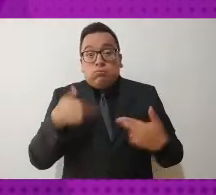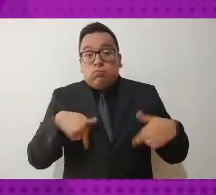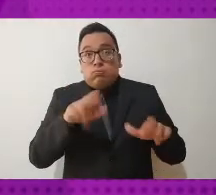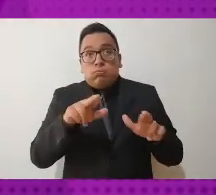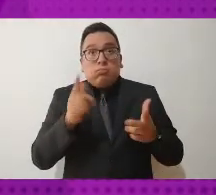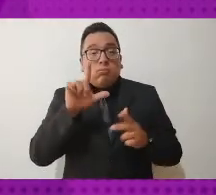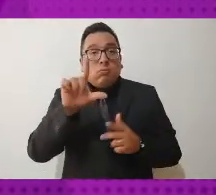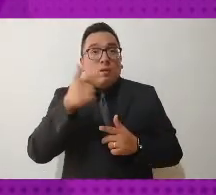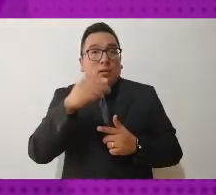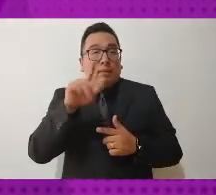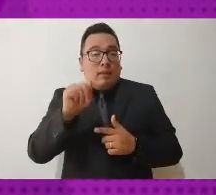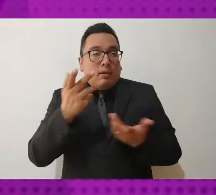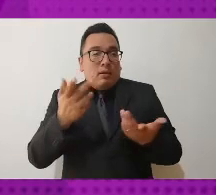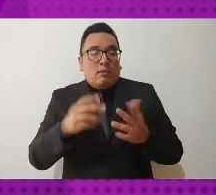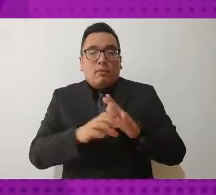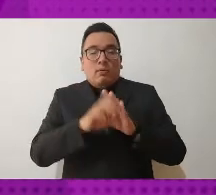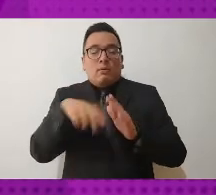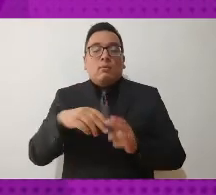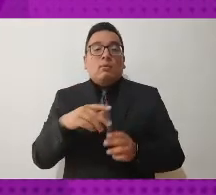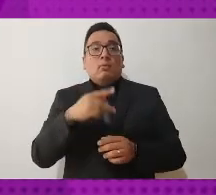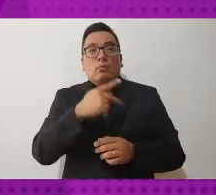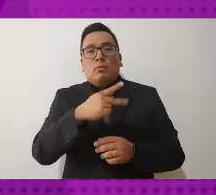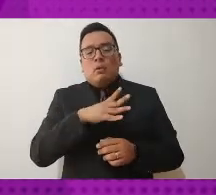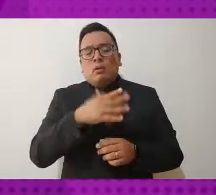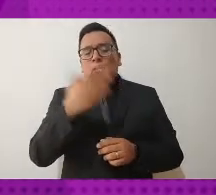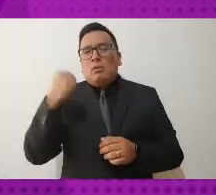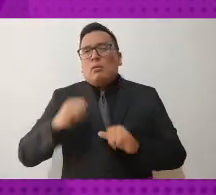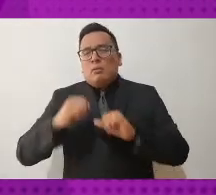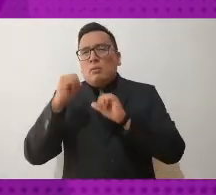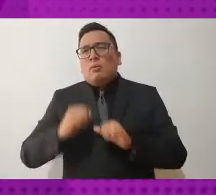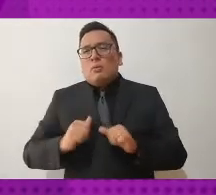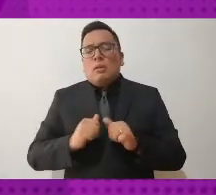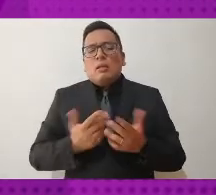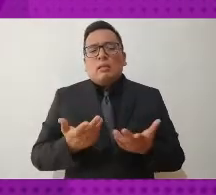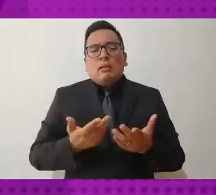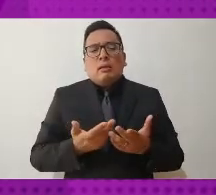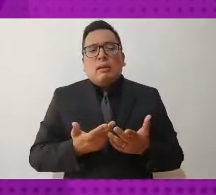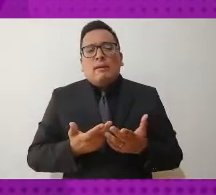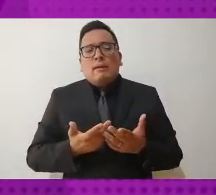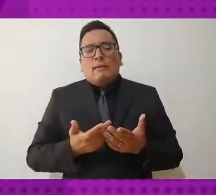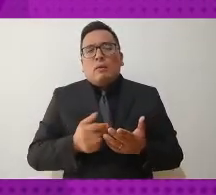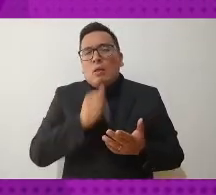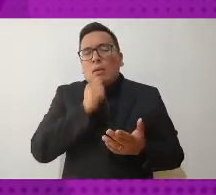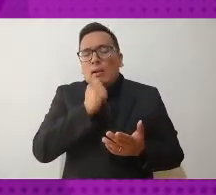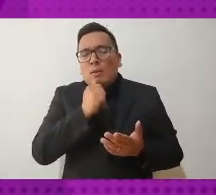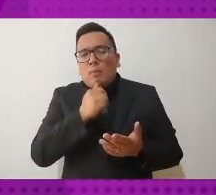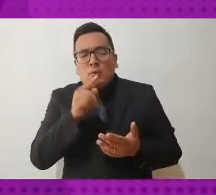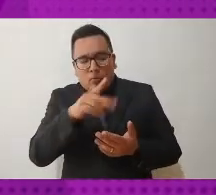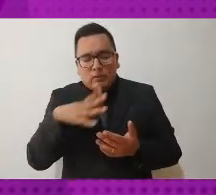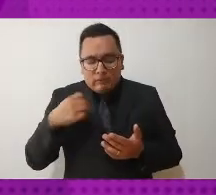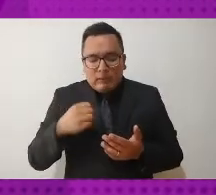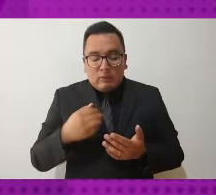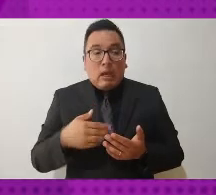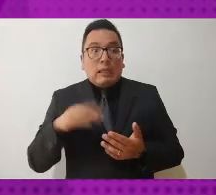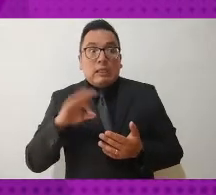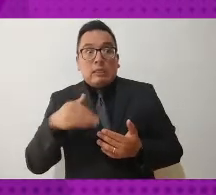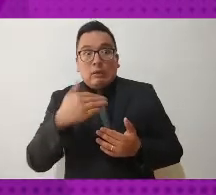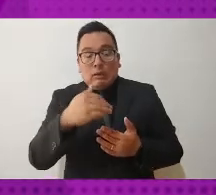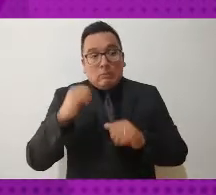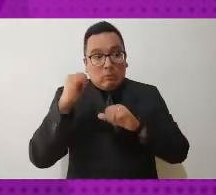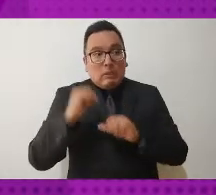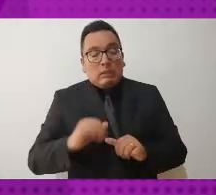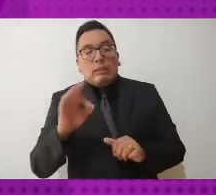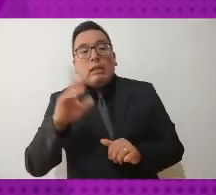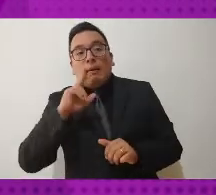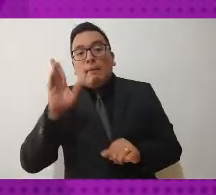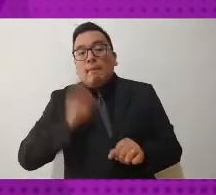es decir si tú ya has trabajado antes si no cargo pues qué vas a poder hacer con un cargo o sea puedes tener O puedes hacer algo mayor